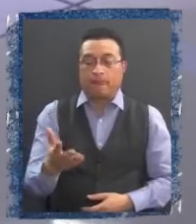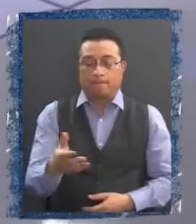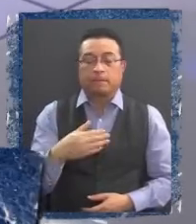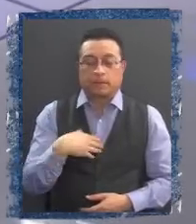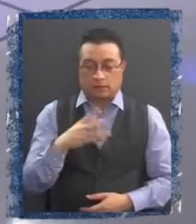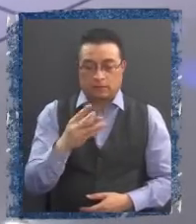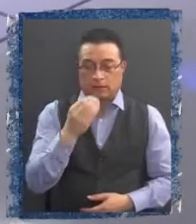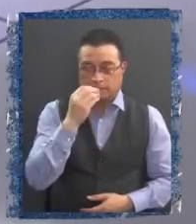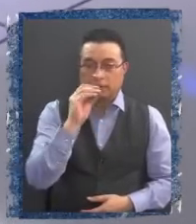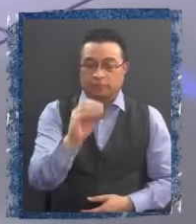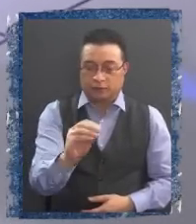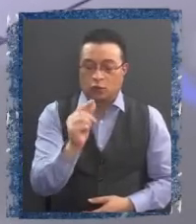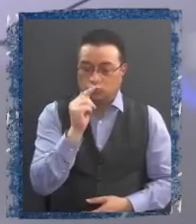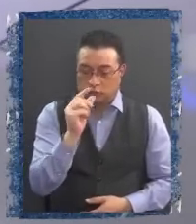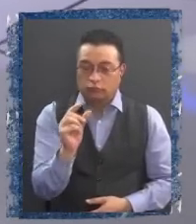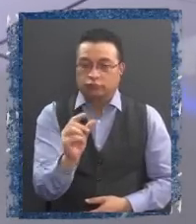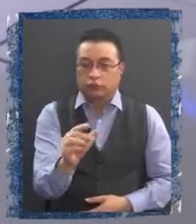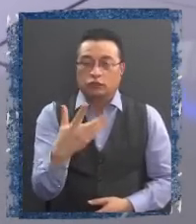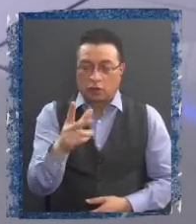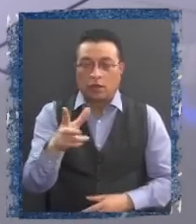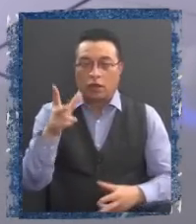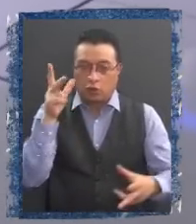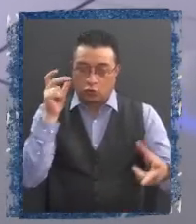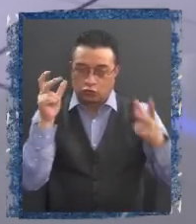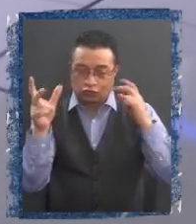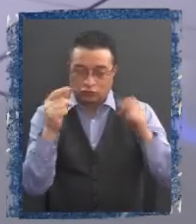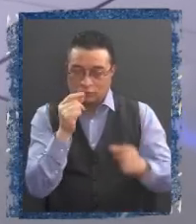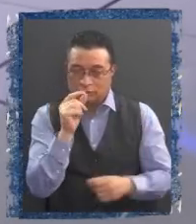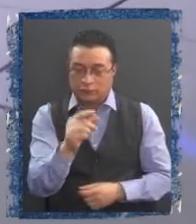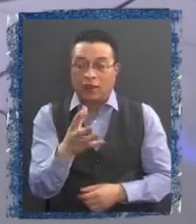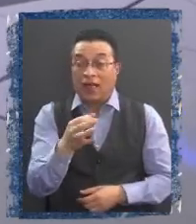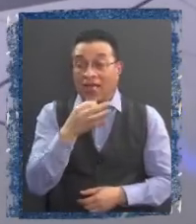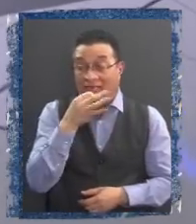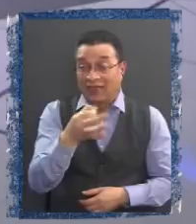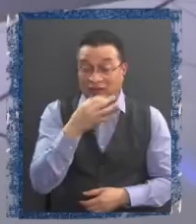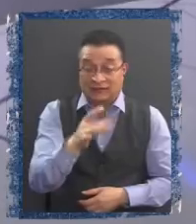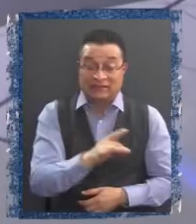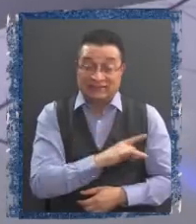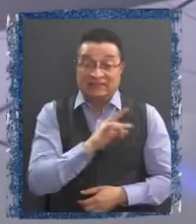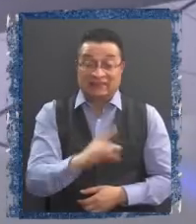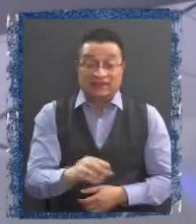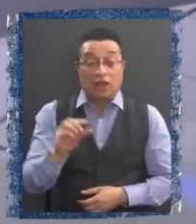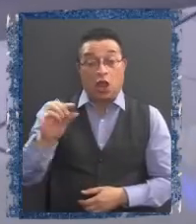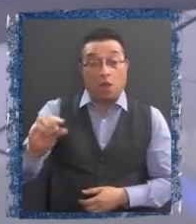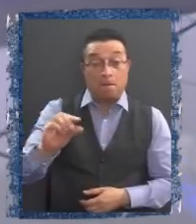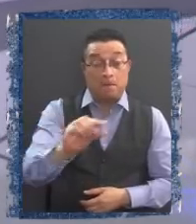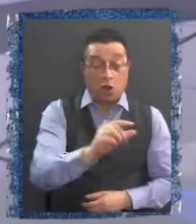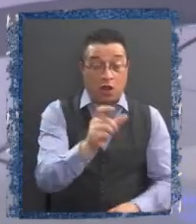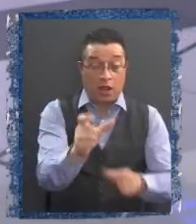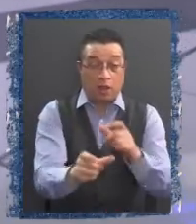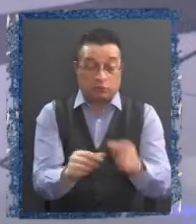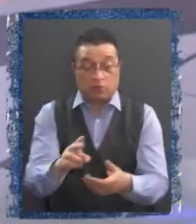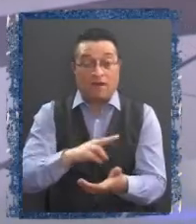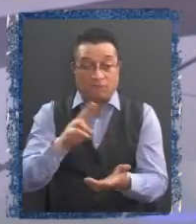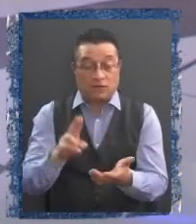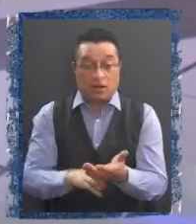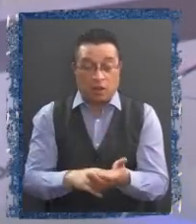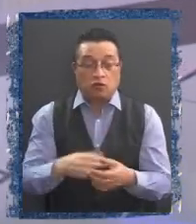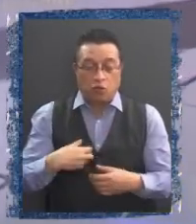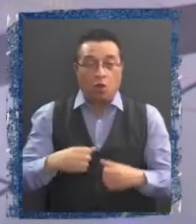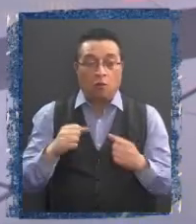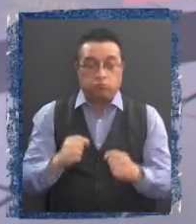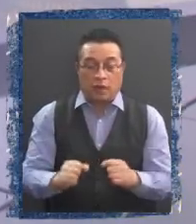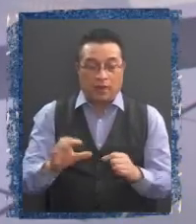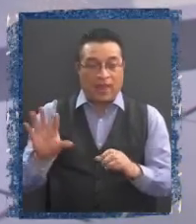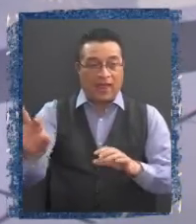hacer una pequeña acotación de lo que he escuchado, decir de que en Chile son muy pocas las personas que realmente tienen capacidad de elegir